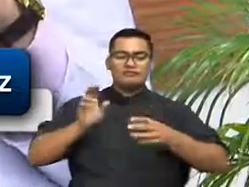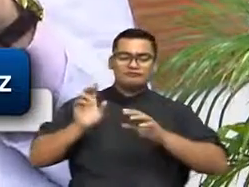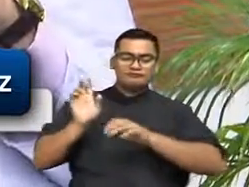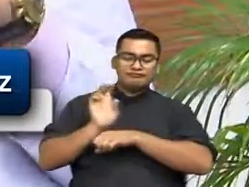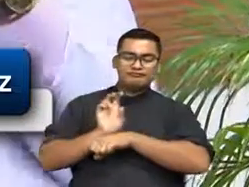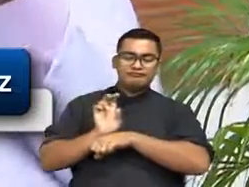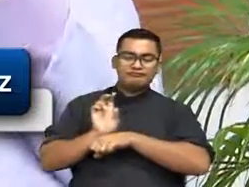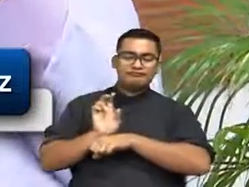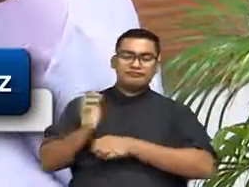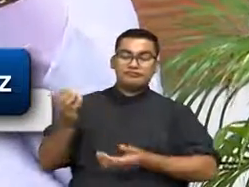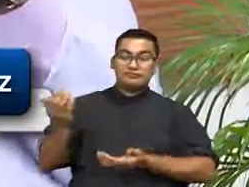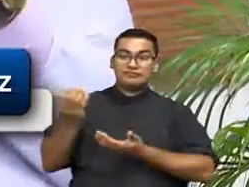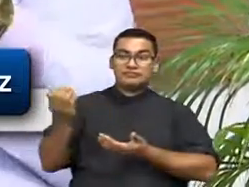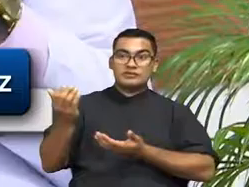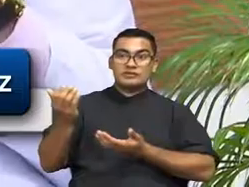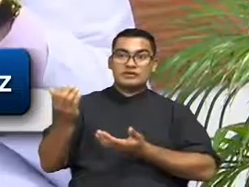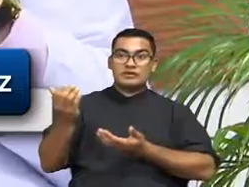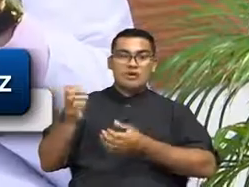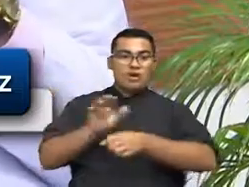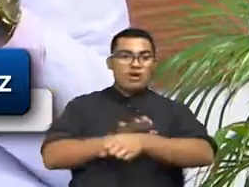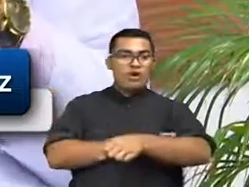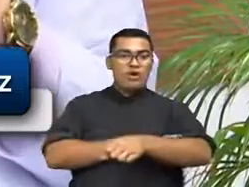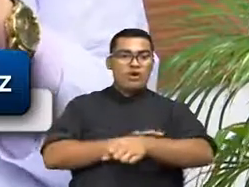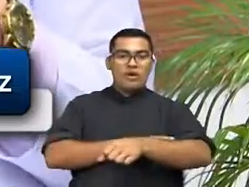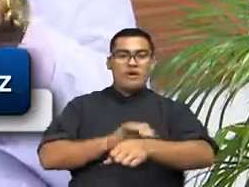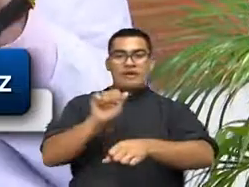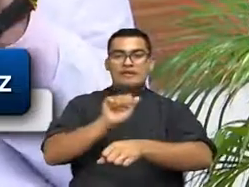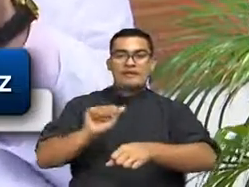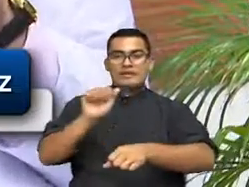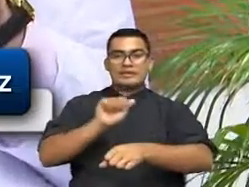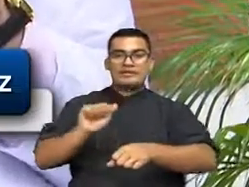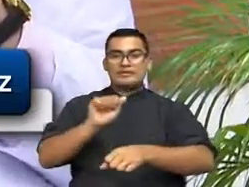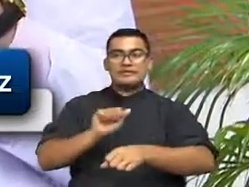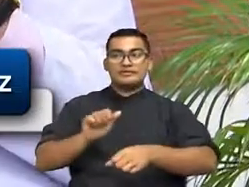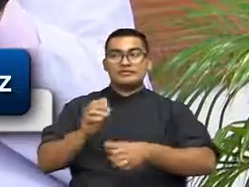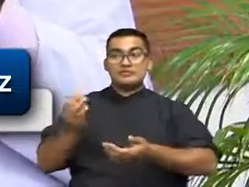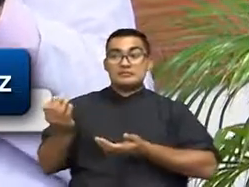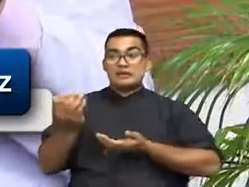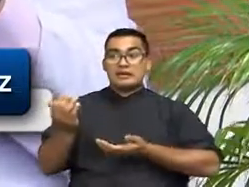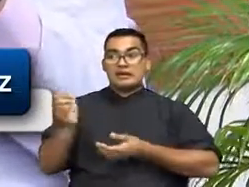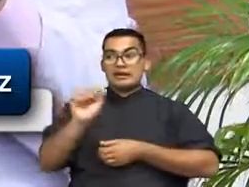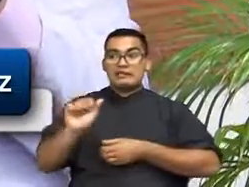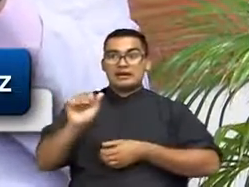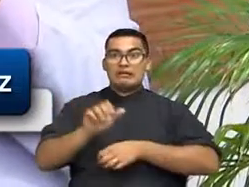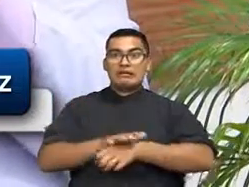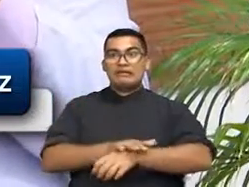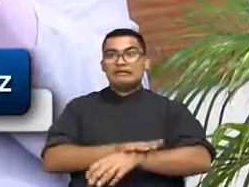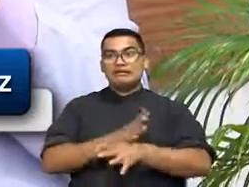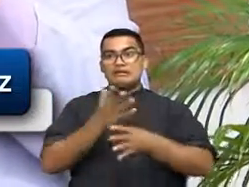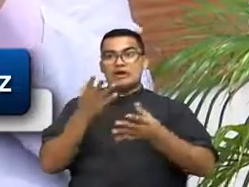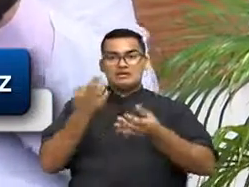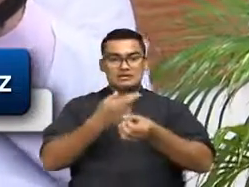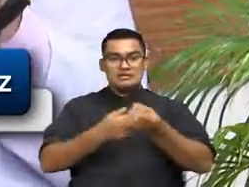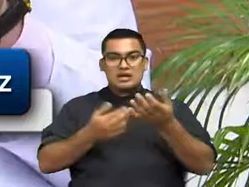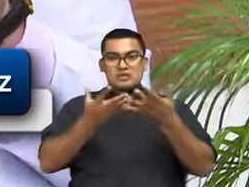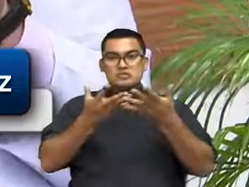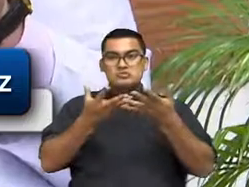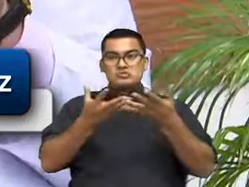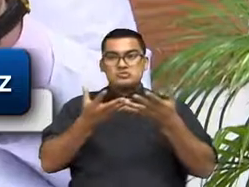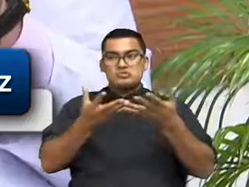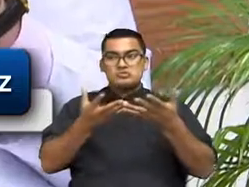no se ponga de color amarillito. ¿Por qué se ponen de color amarillito? Cuando nosotros tenemos destrucción de glóbulos rojos,